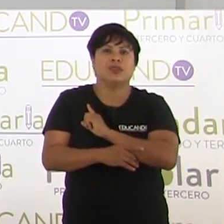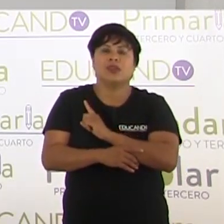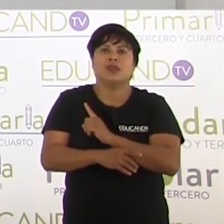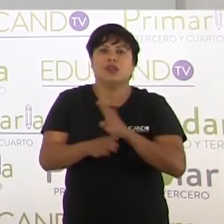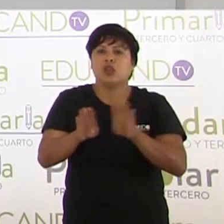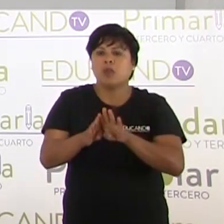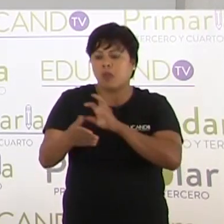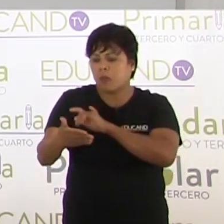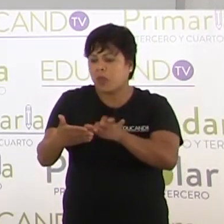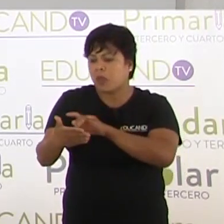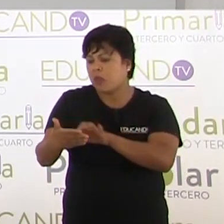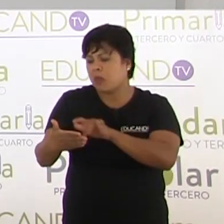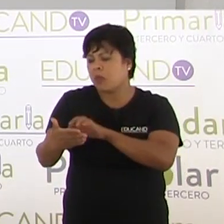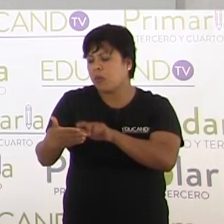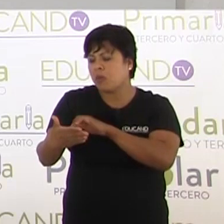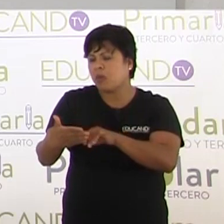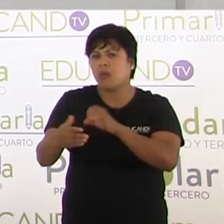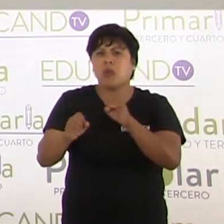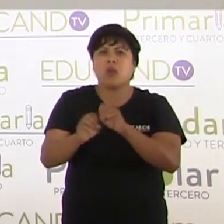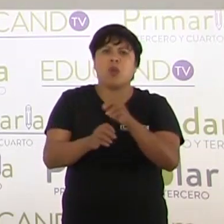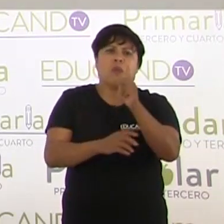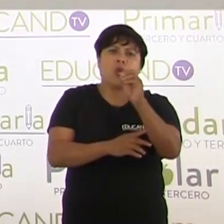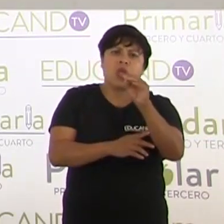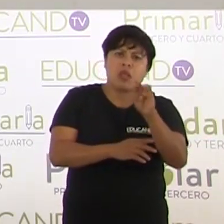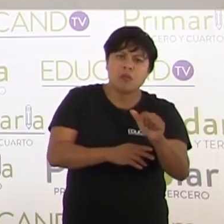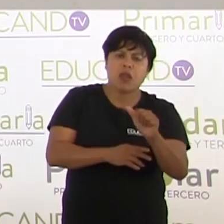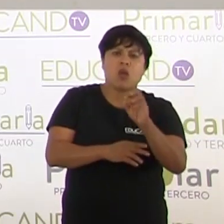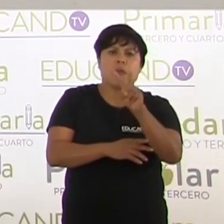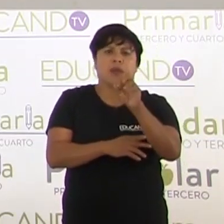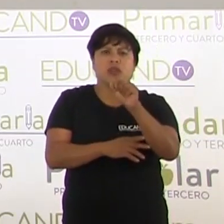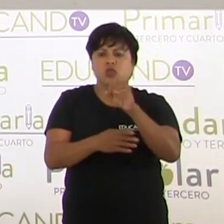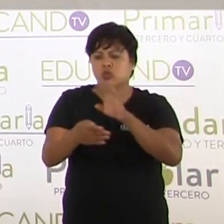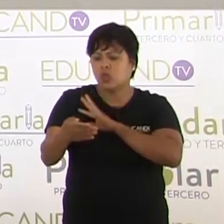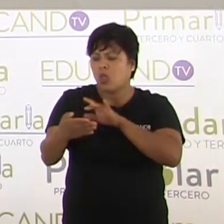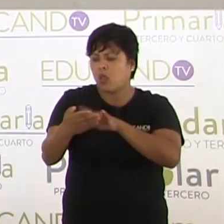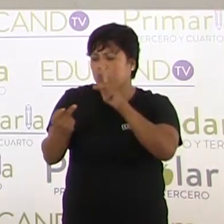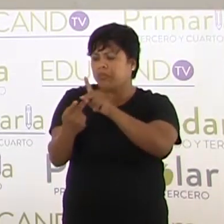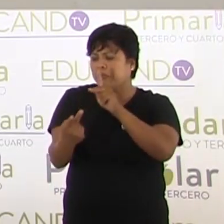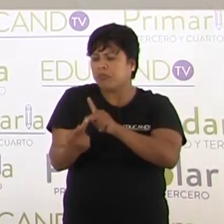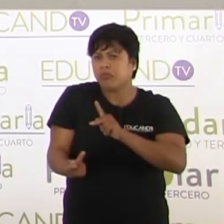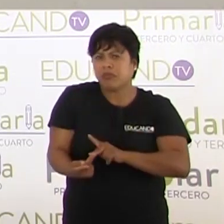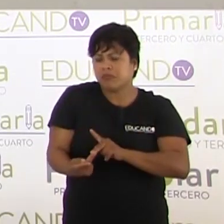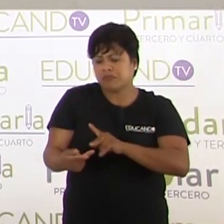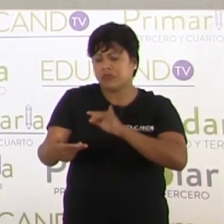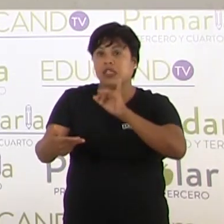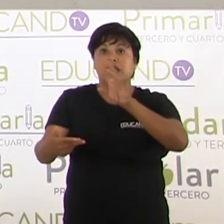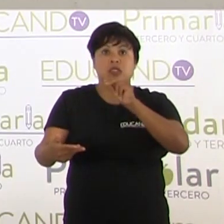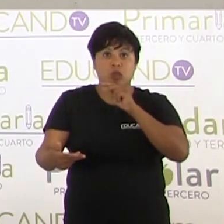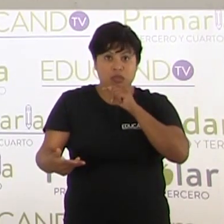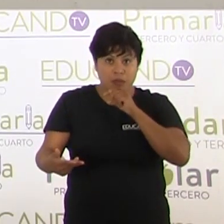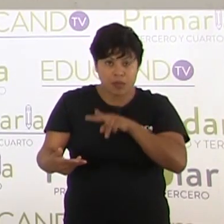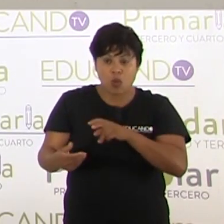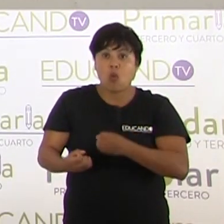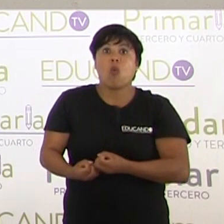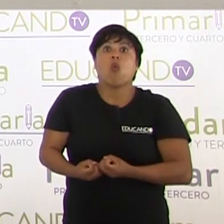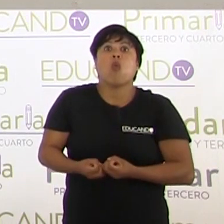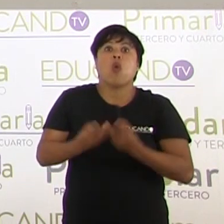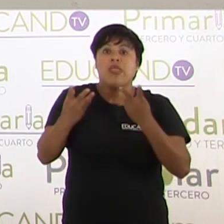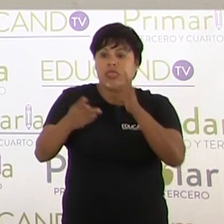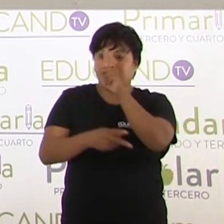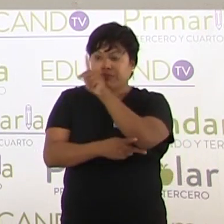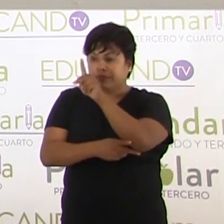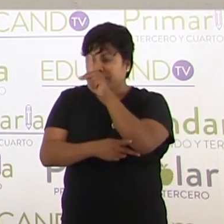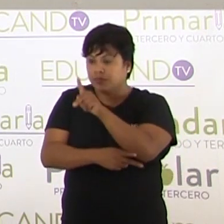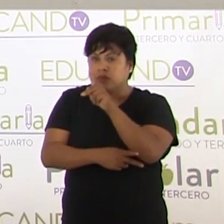de leer poemas o versos y que haya rimas, sino también cuántas